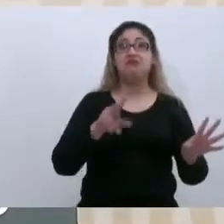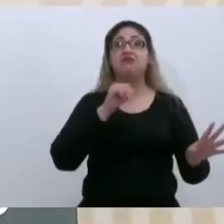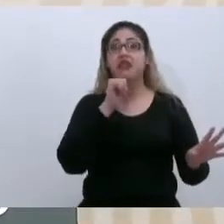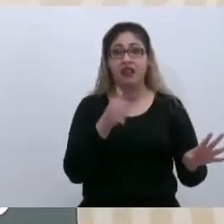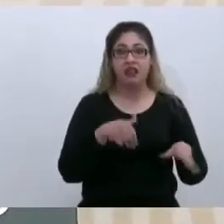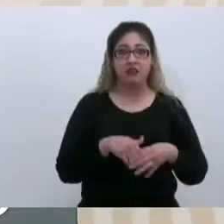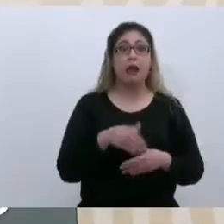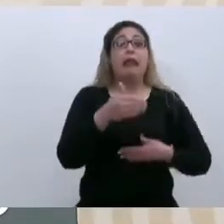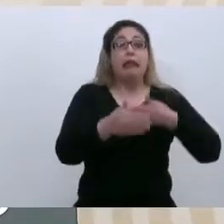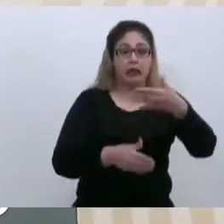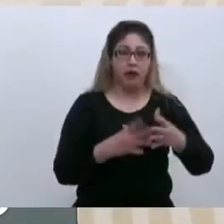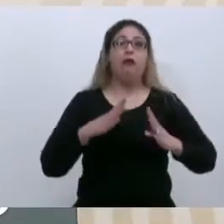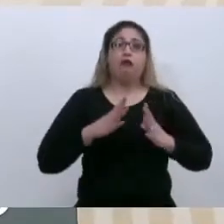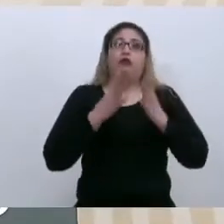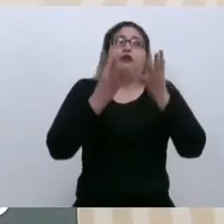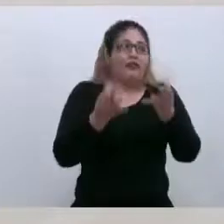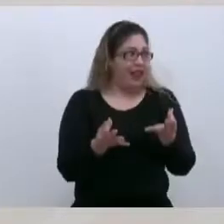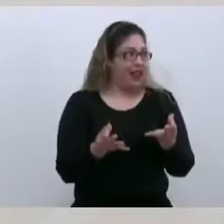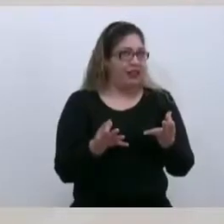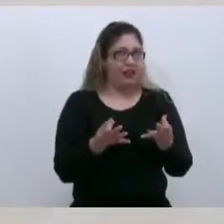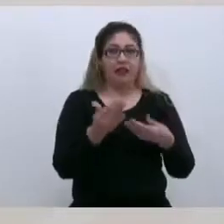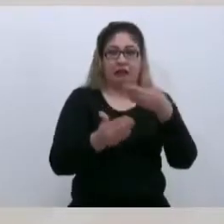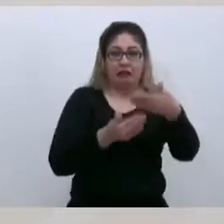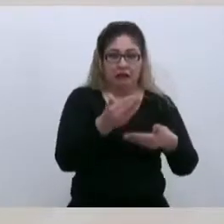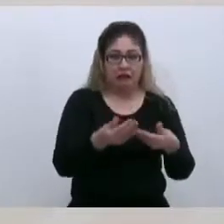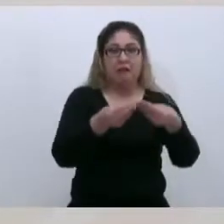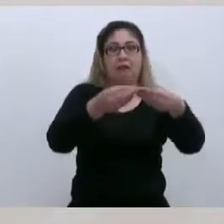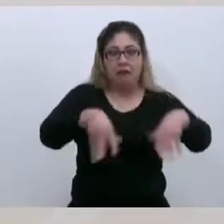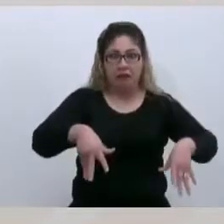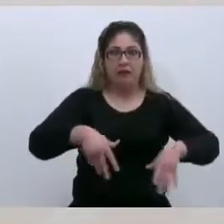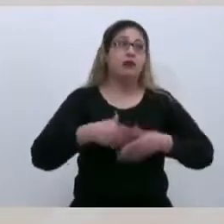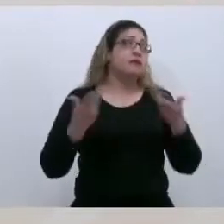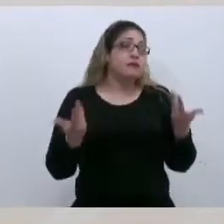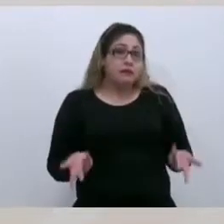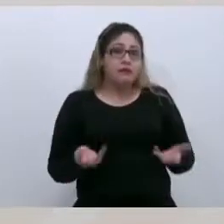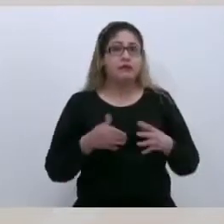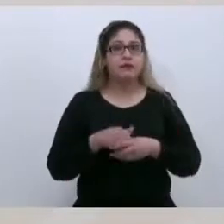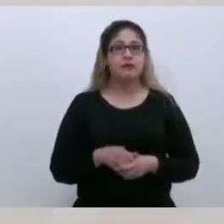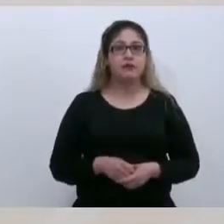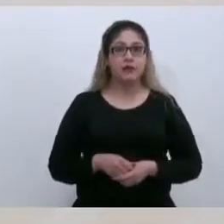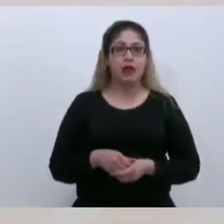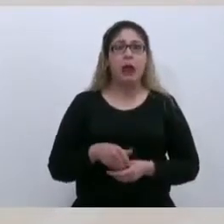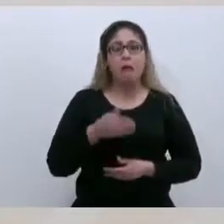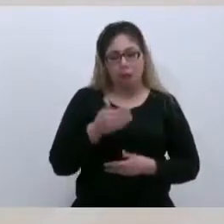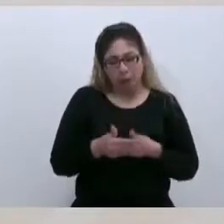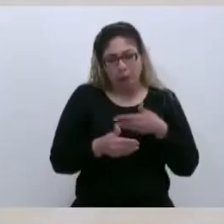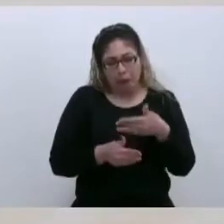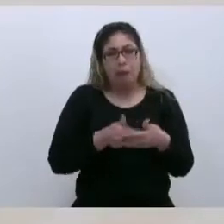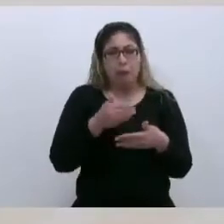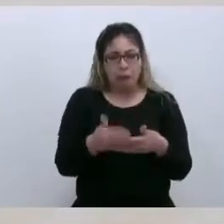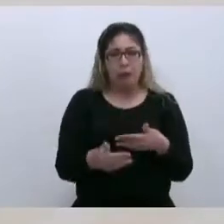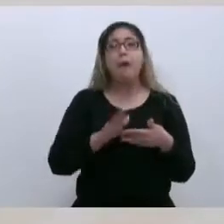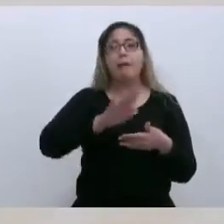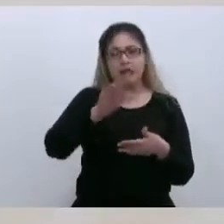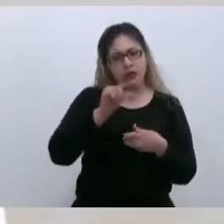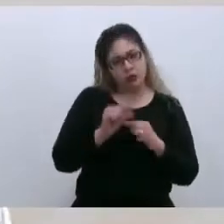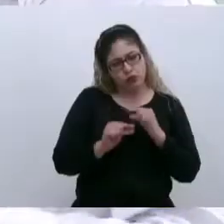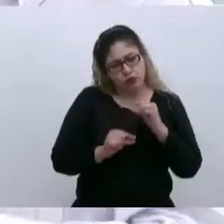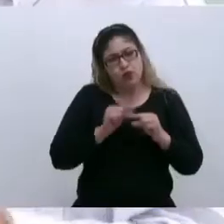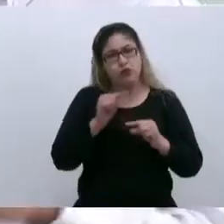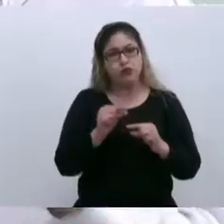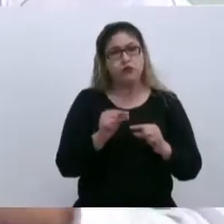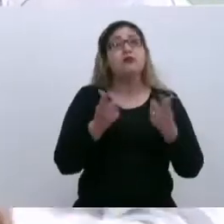7, 8 veces. Y en ese sentido, cuando entramos a ese proceso por parte del Seguro Social, identificamos